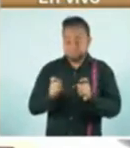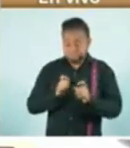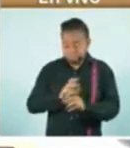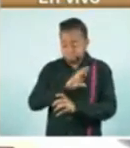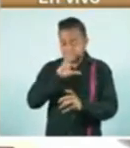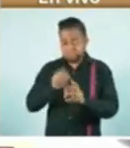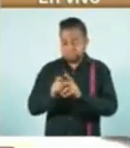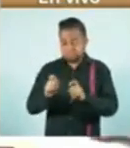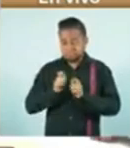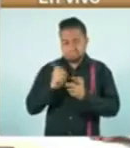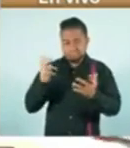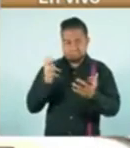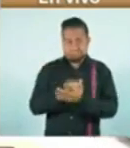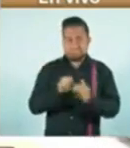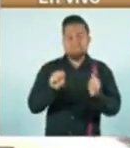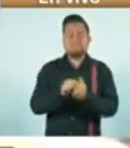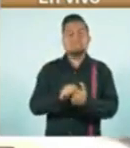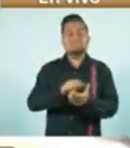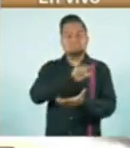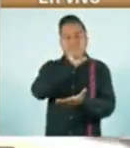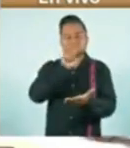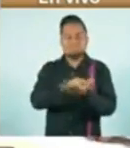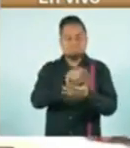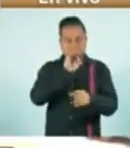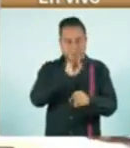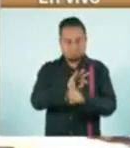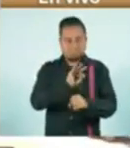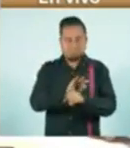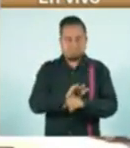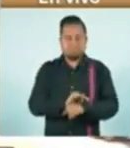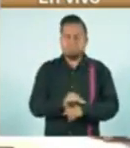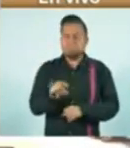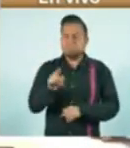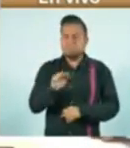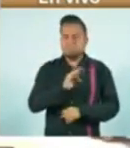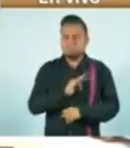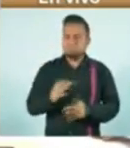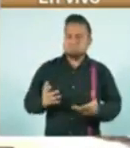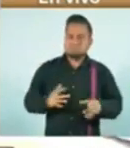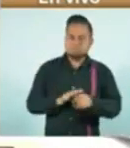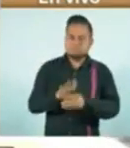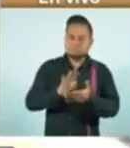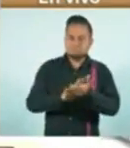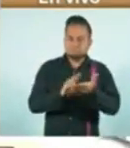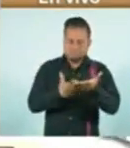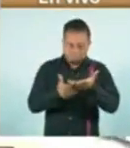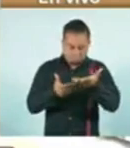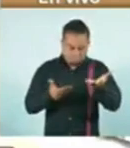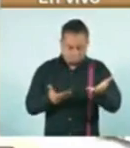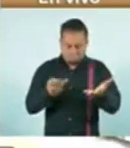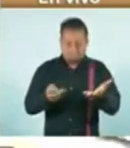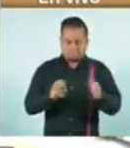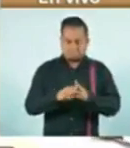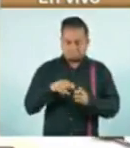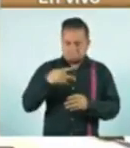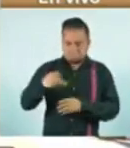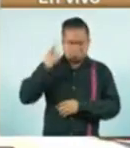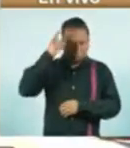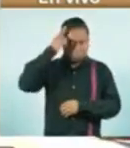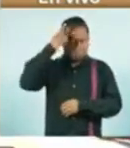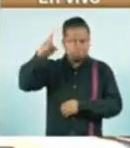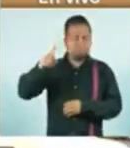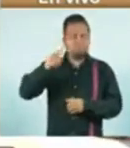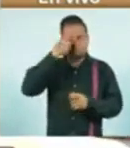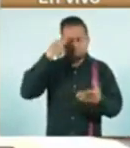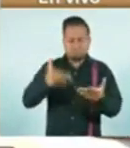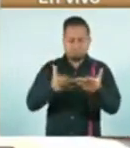totalidad certeza jurídica, van a obtener o ya obtuvieron un documento que acredita la propiedad del